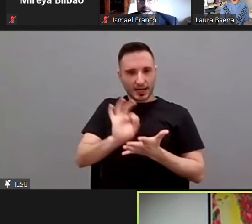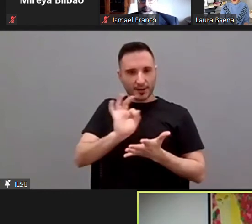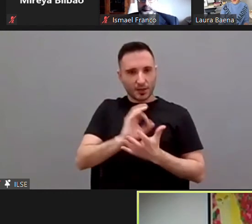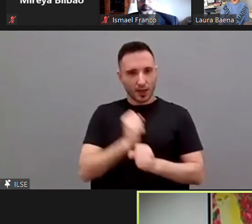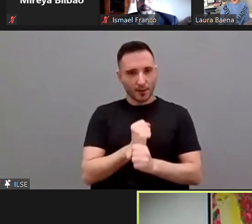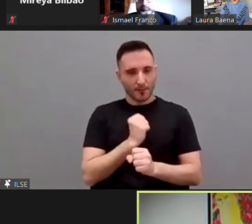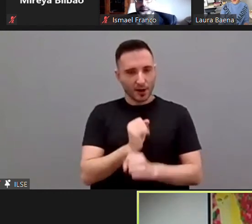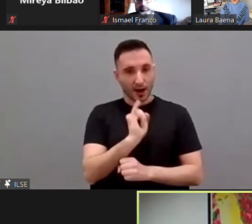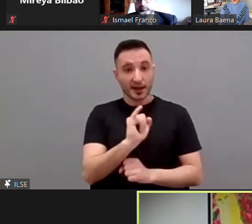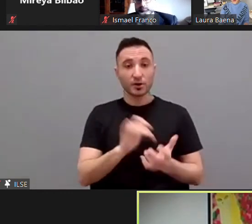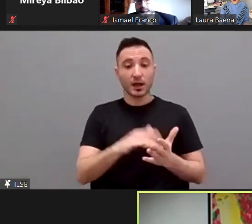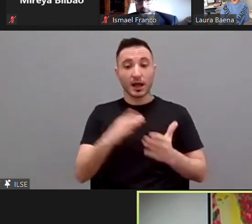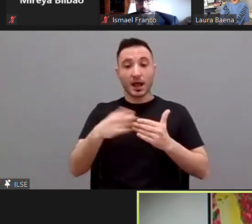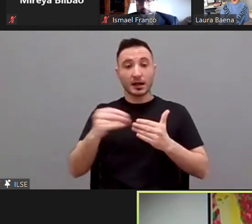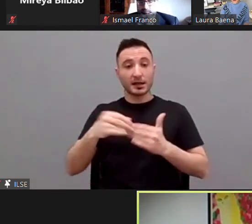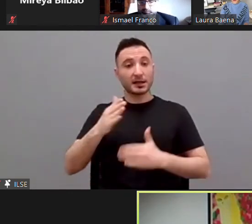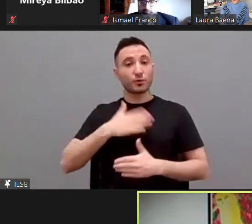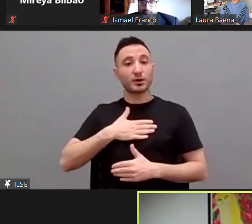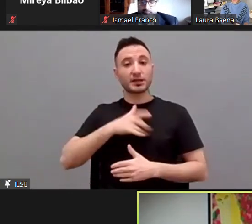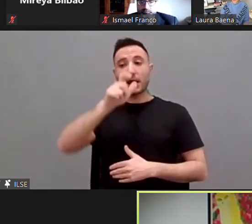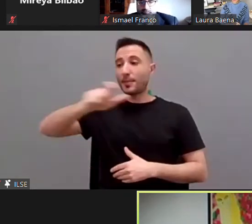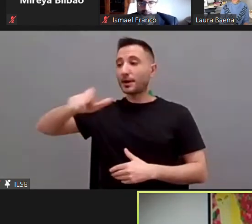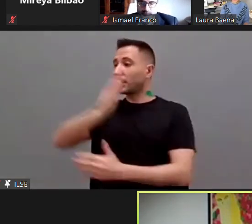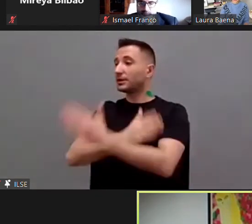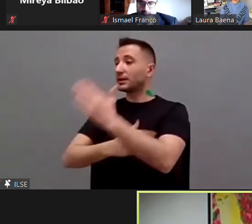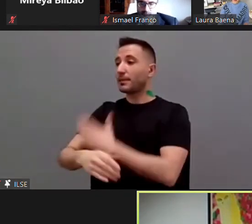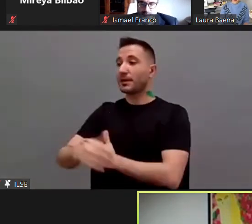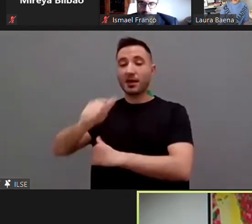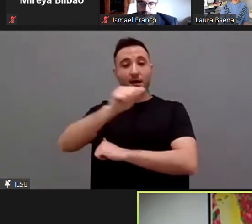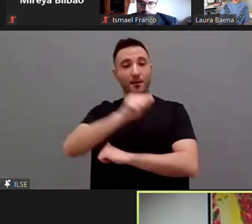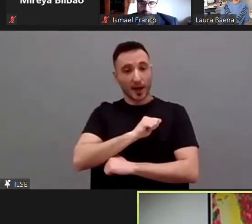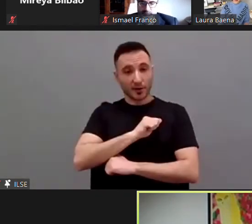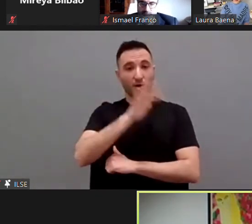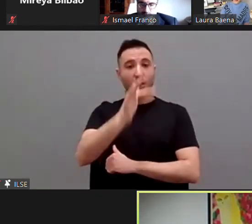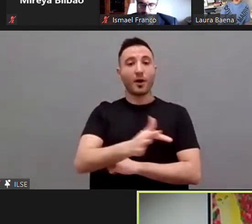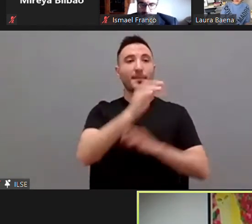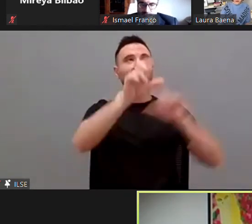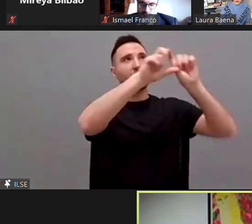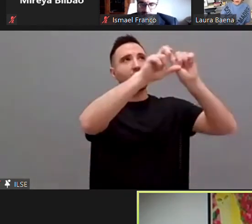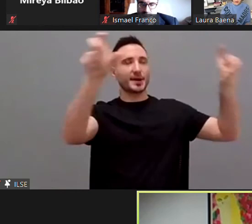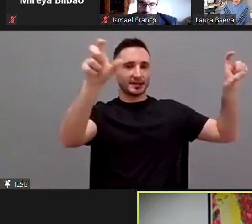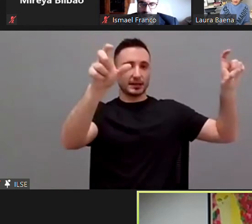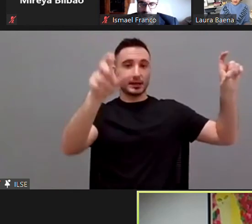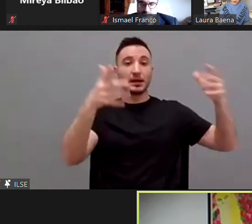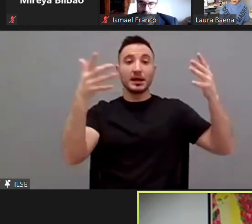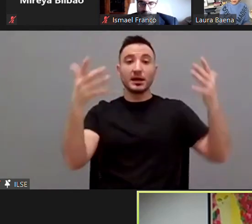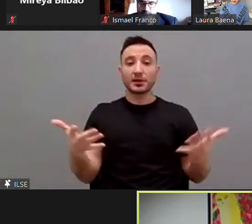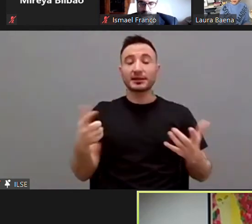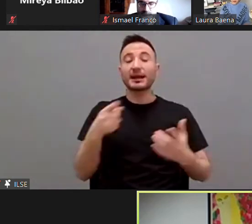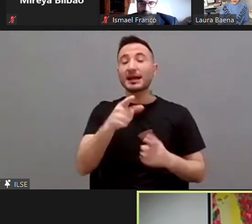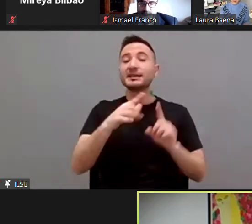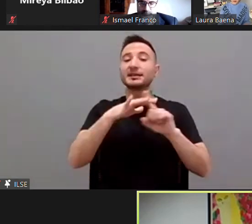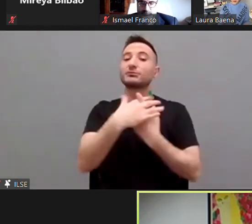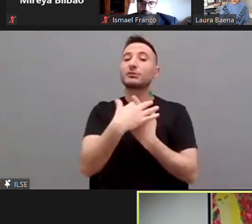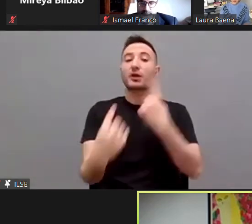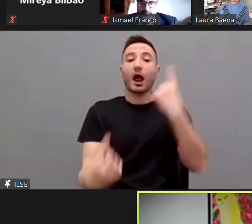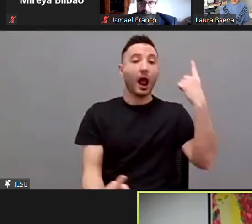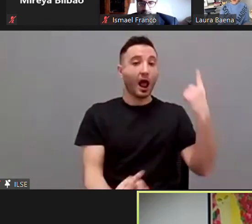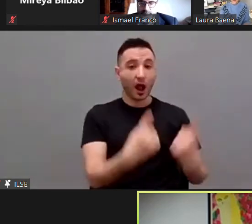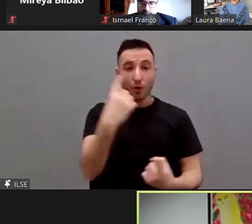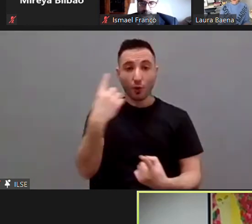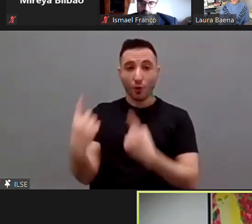los que nuestros clientes son personas con discapacidad demandantes de empleo y empresas. Entonces, habrá situaciones en las que es